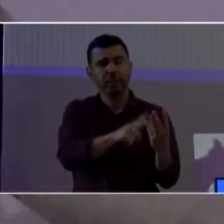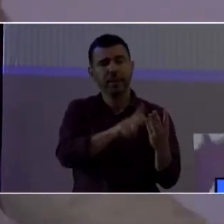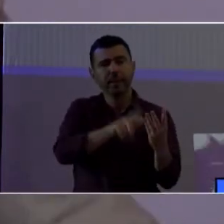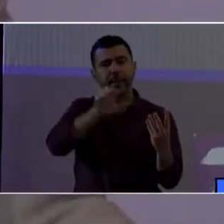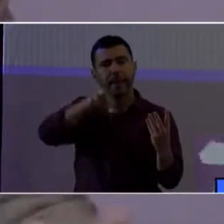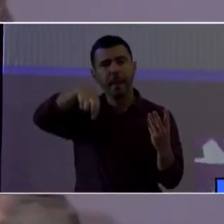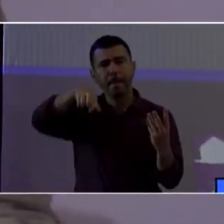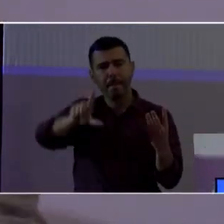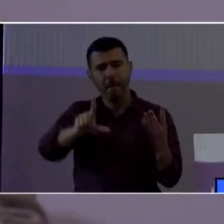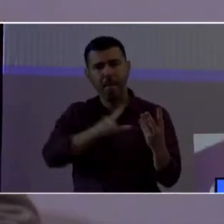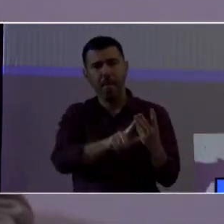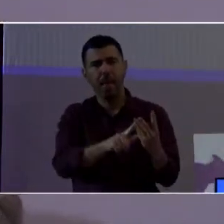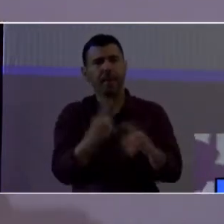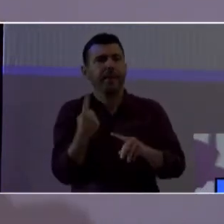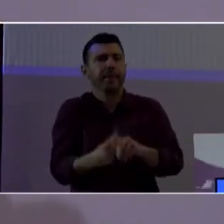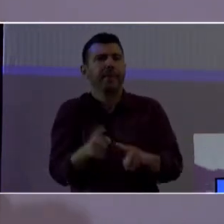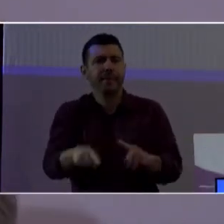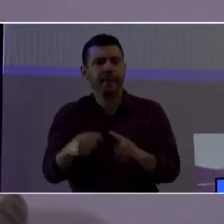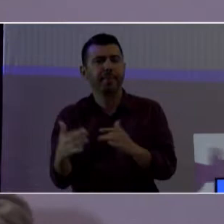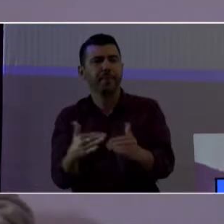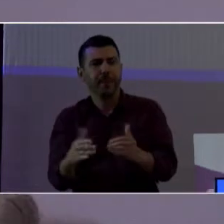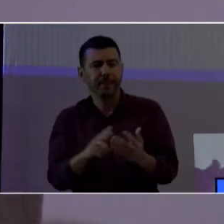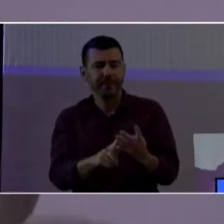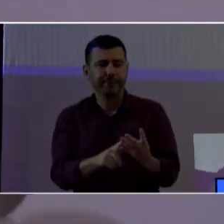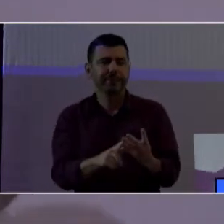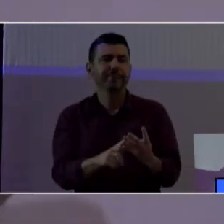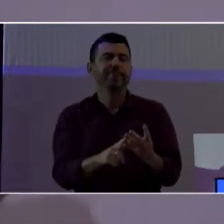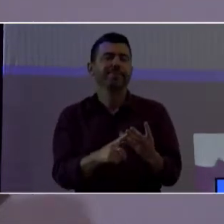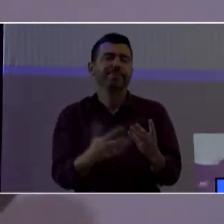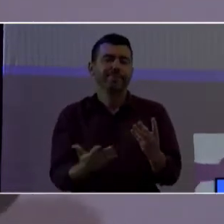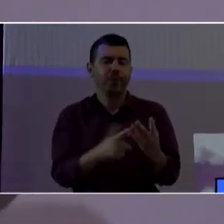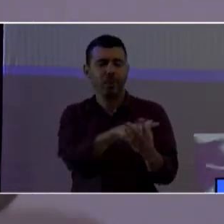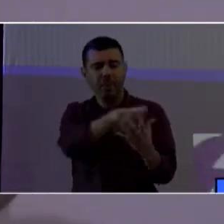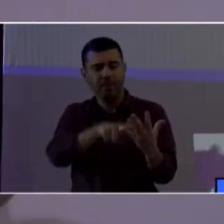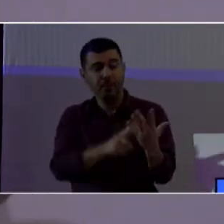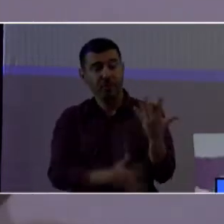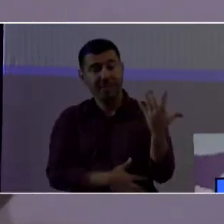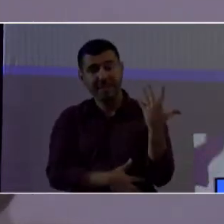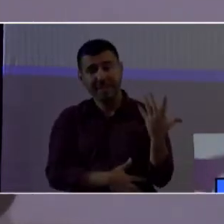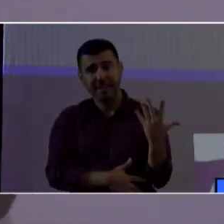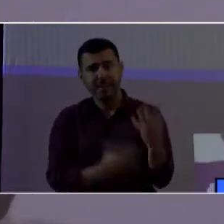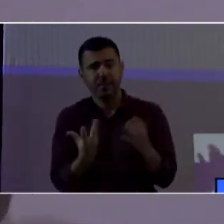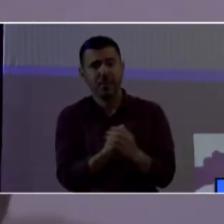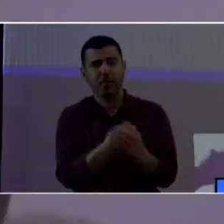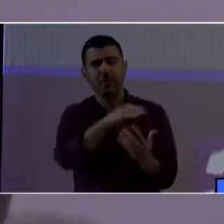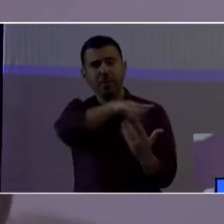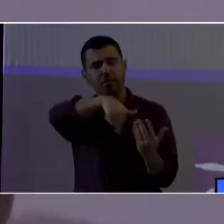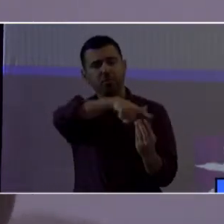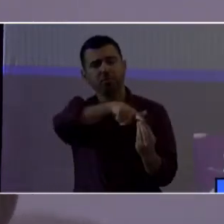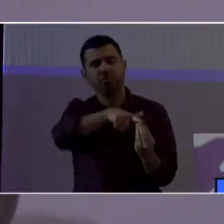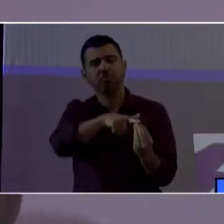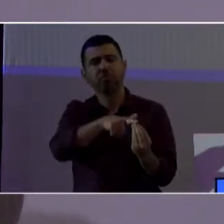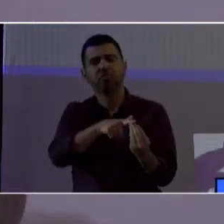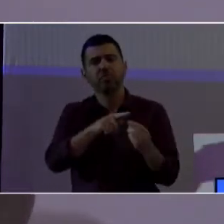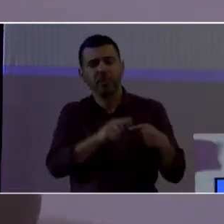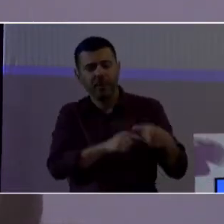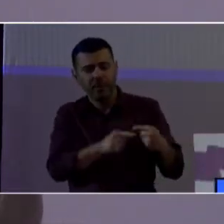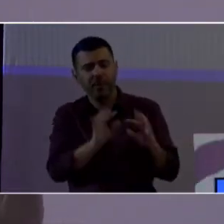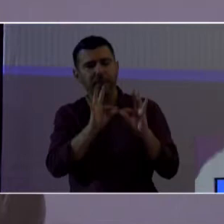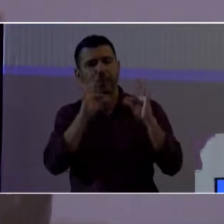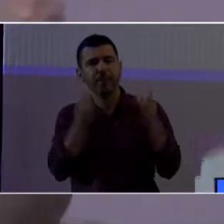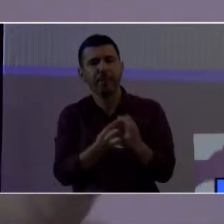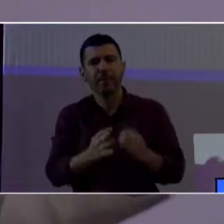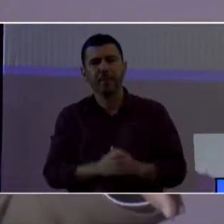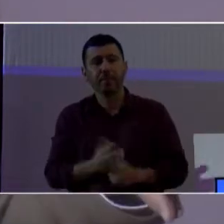disidencias con los caraballistas. Ese es un caso de ejemplo. 5 miembros de la familia siendo parte de la guerra y una madre